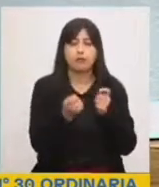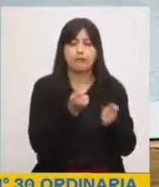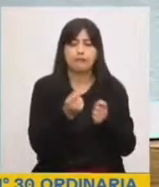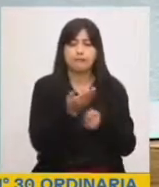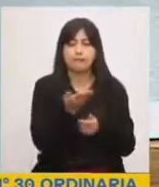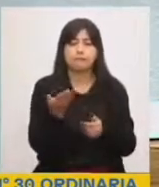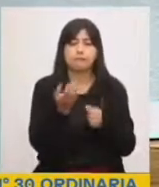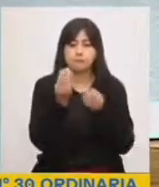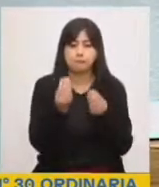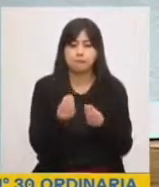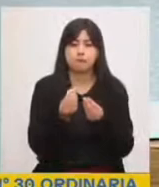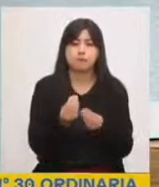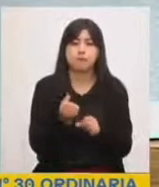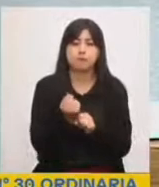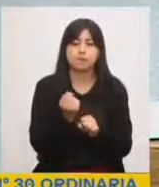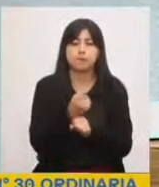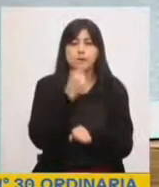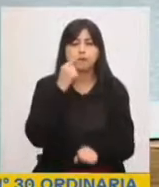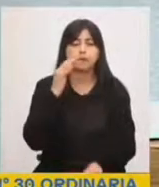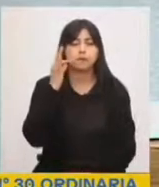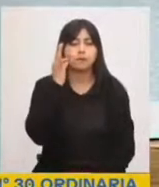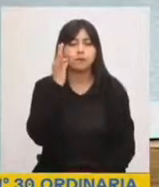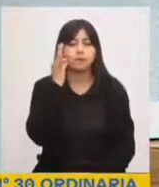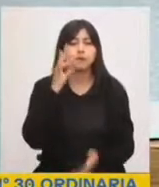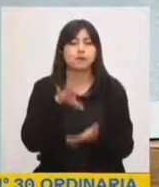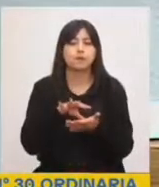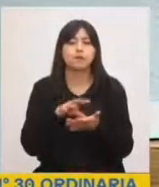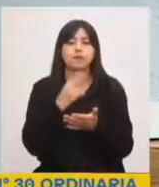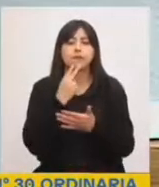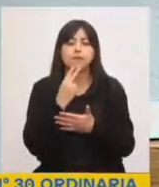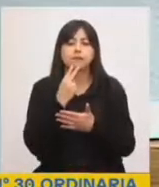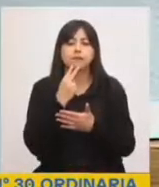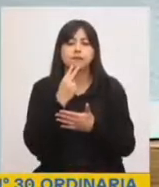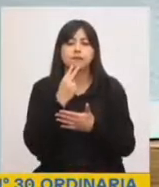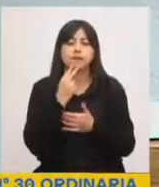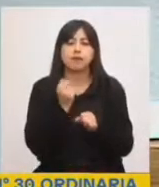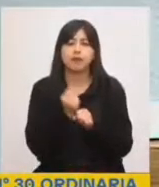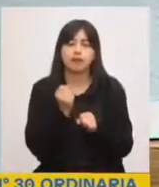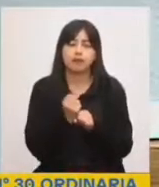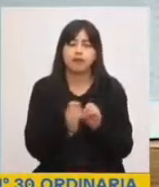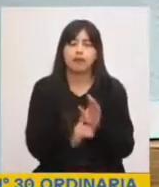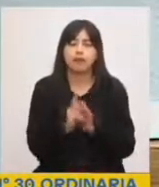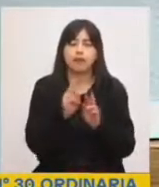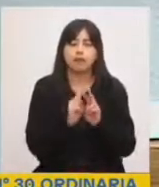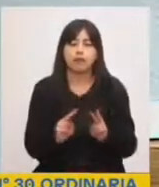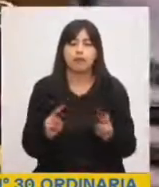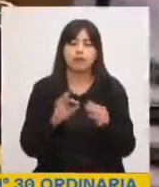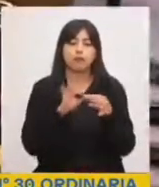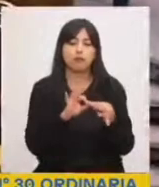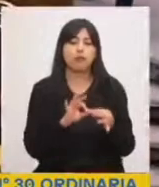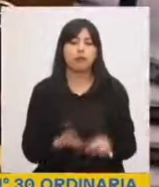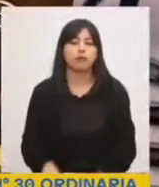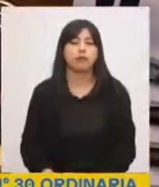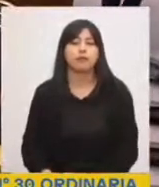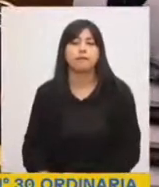tengan un buen desempeño y hombres y mujeres en nuestra patria puedan vivir, trabajar y desarrollarse en paz. Muchas gracias.